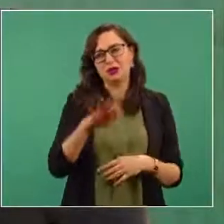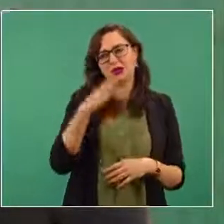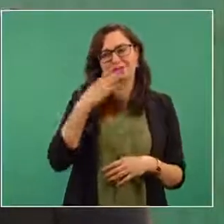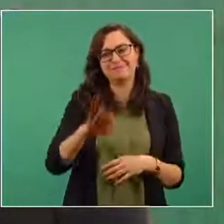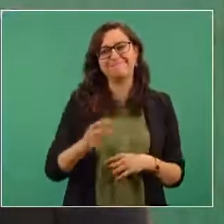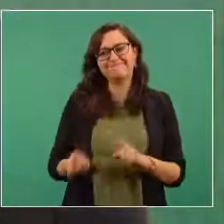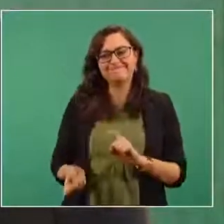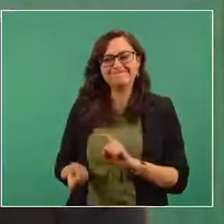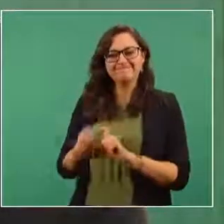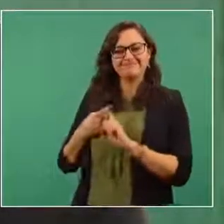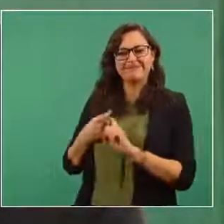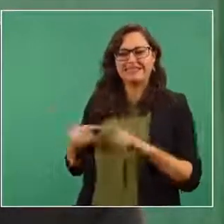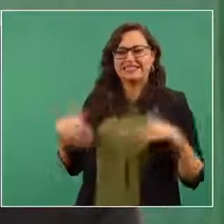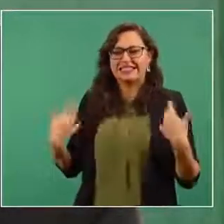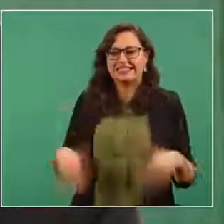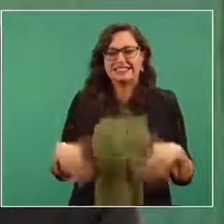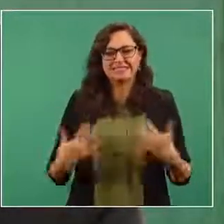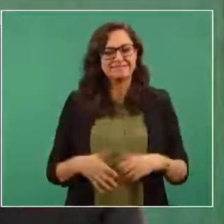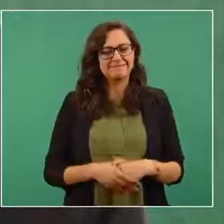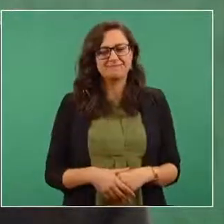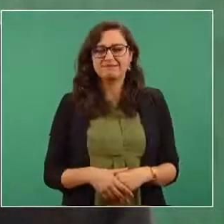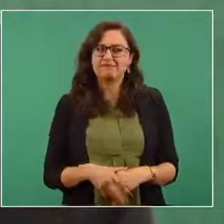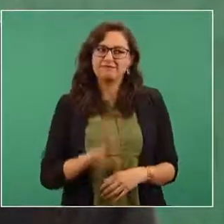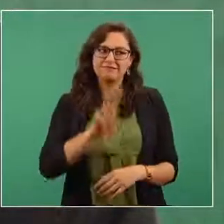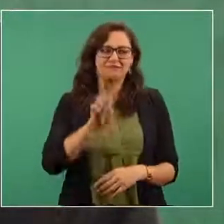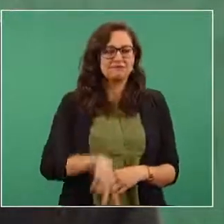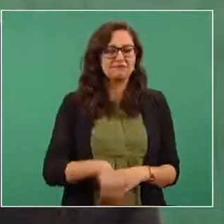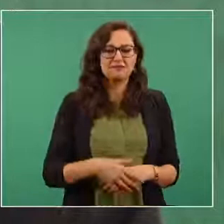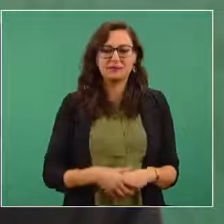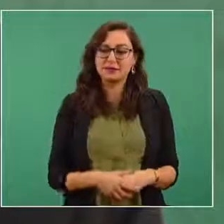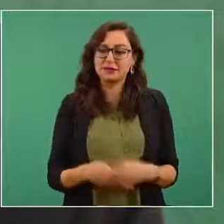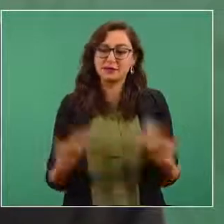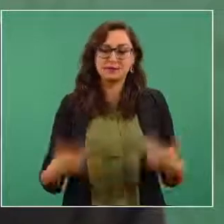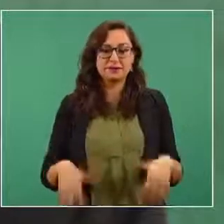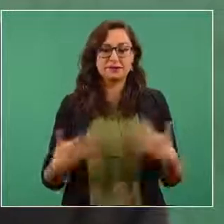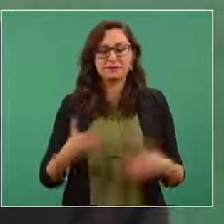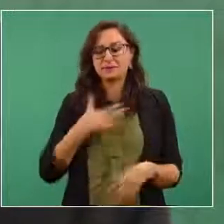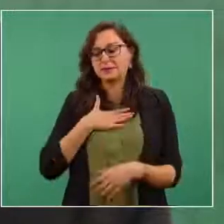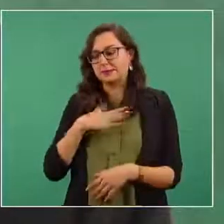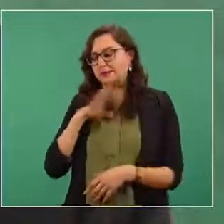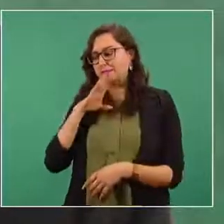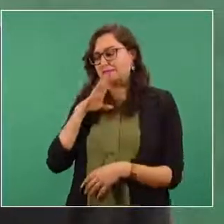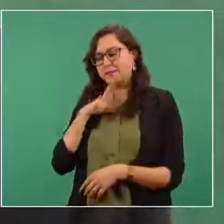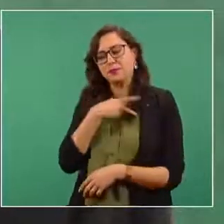considero muy injusto, porque pobre Manuelita,